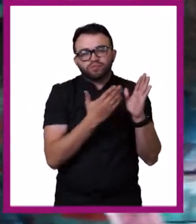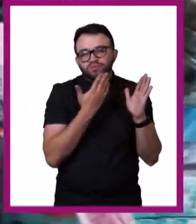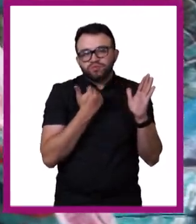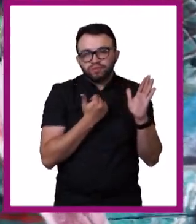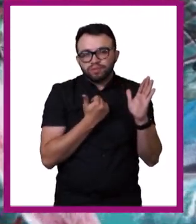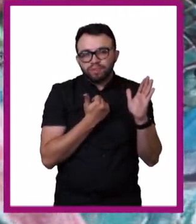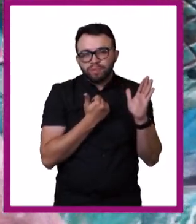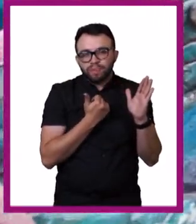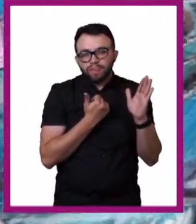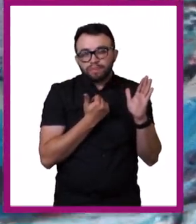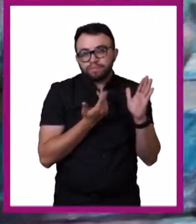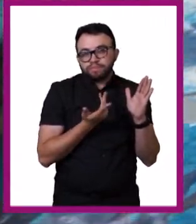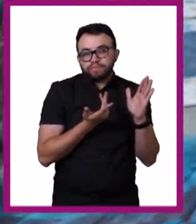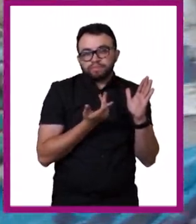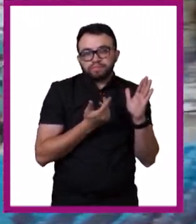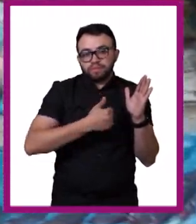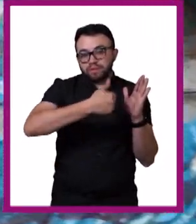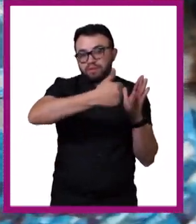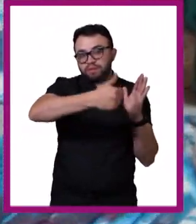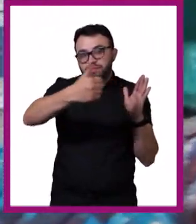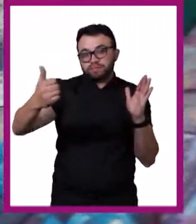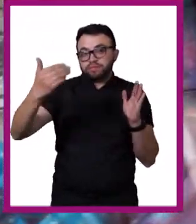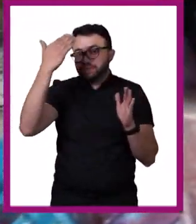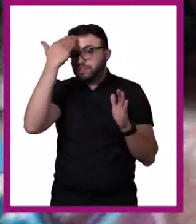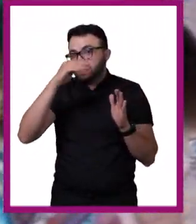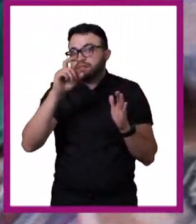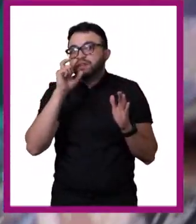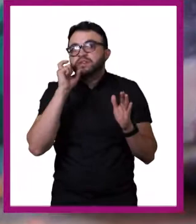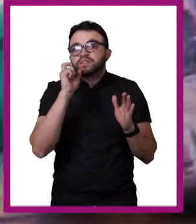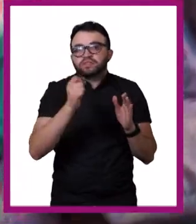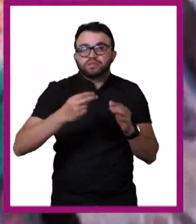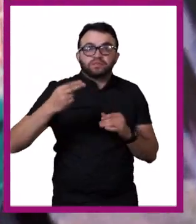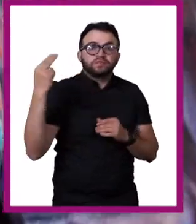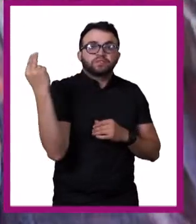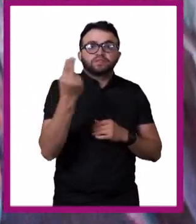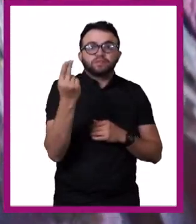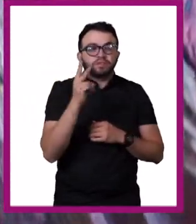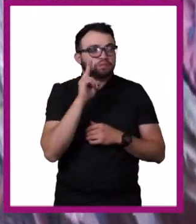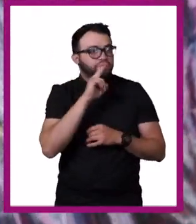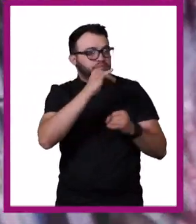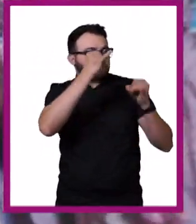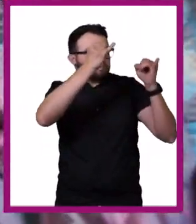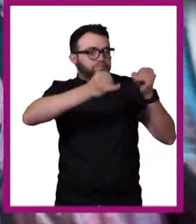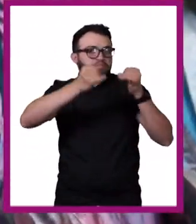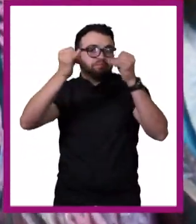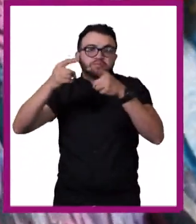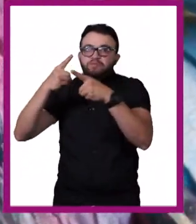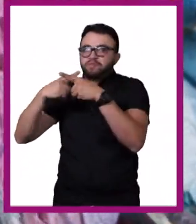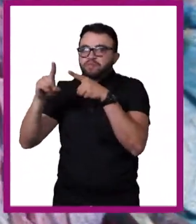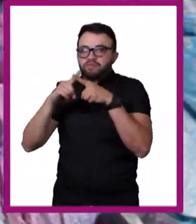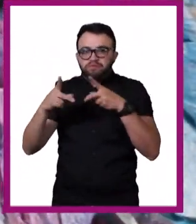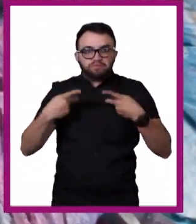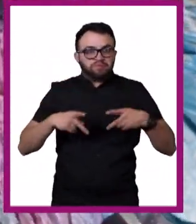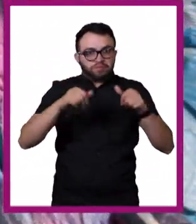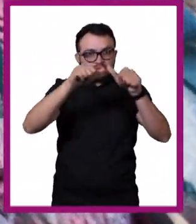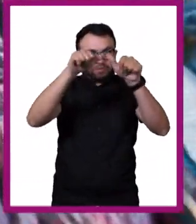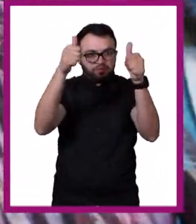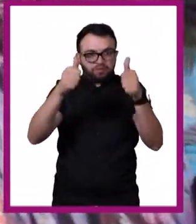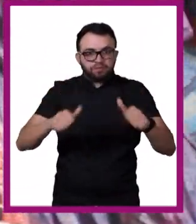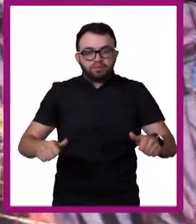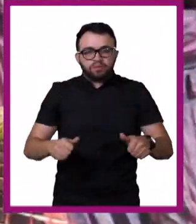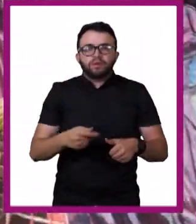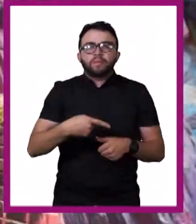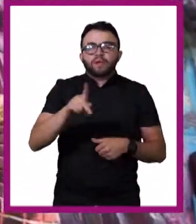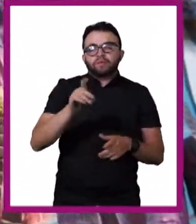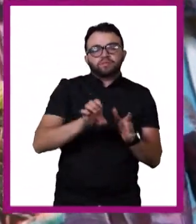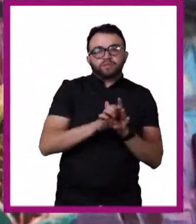manera. Cada quien se hace la manera que necesita, por supuesto, cada artista. Pero en mi caso, que